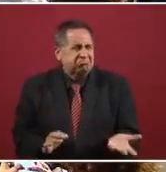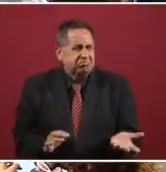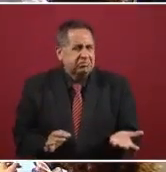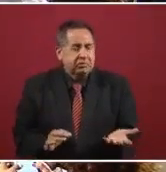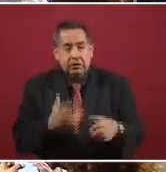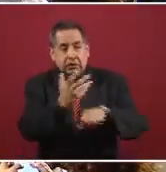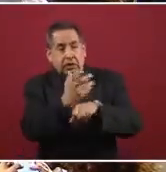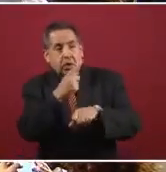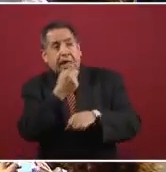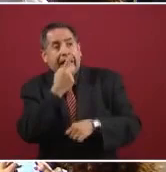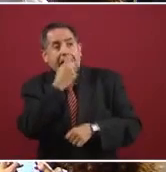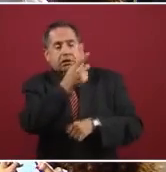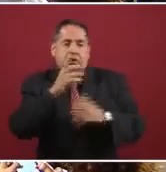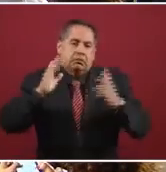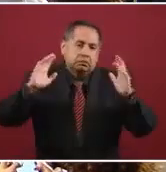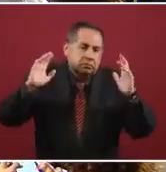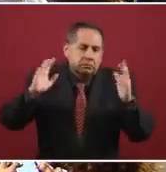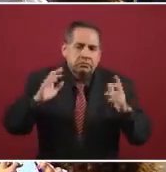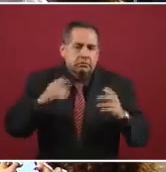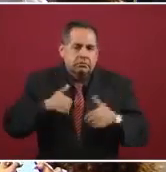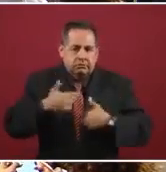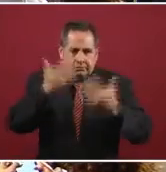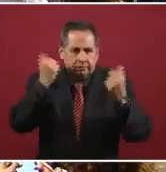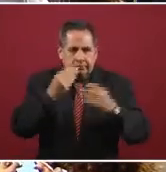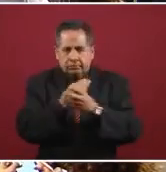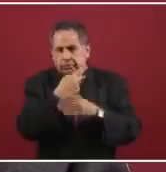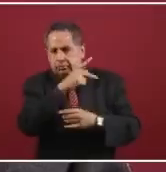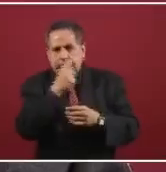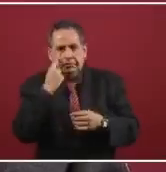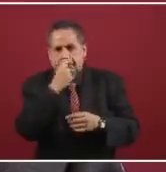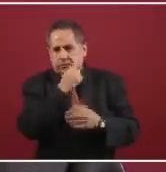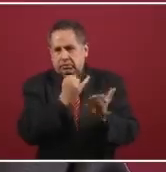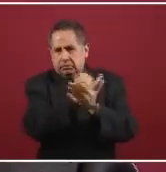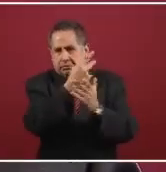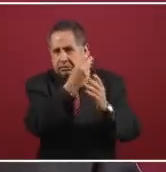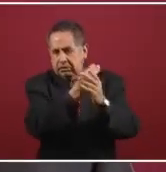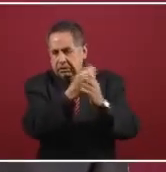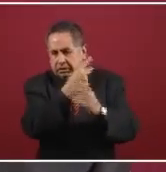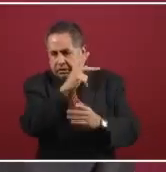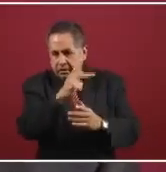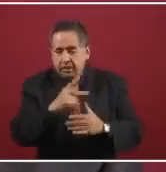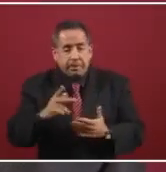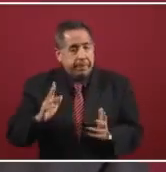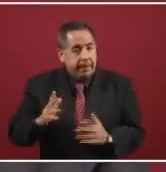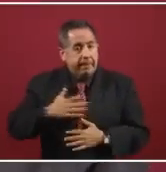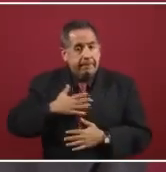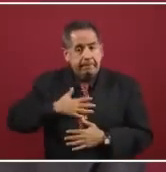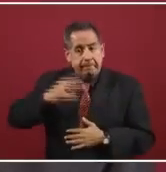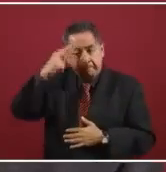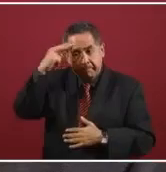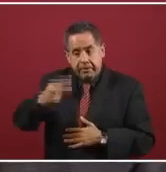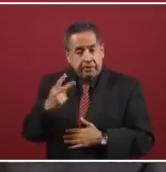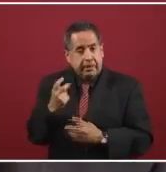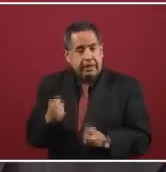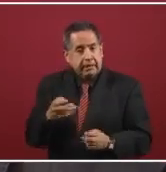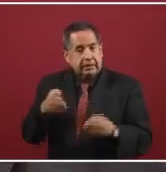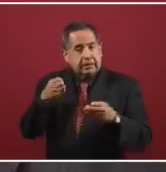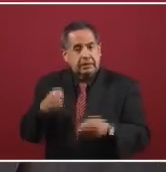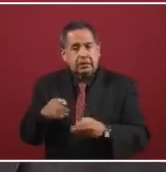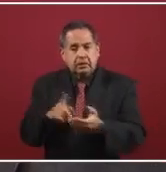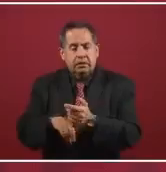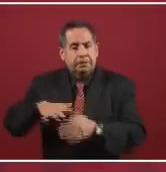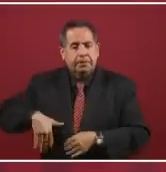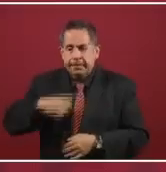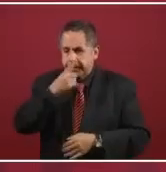¿Estados Unidos qué va a decidir? Bueno, pues está de su lado, tomar las decisiones que ellos consideren. Pero la posición mexicana es esa que te acabo